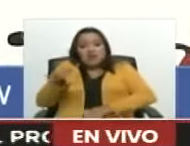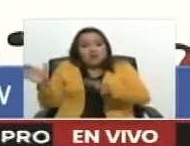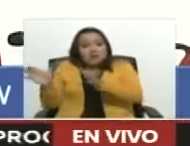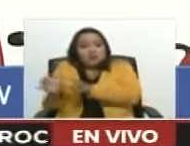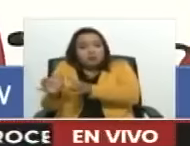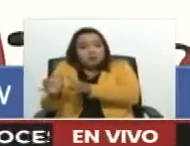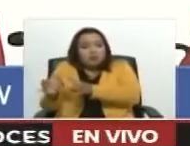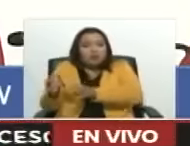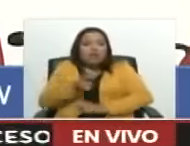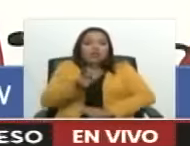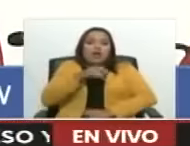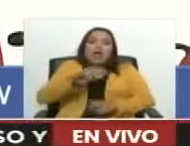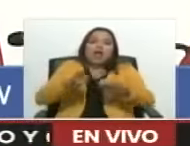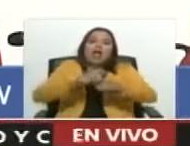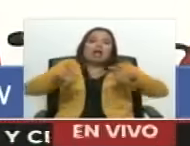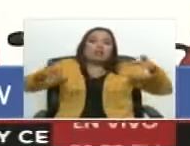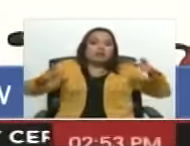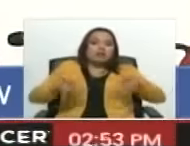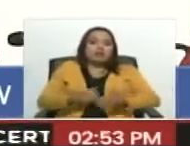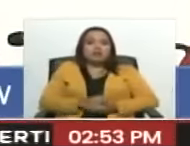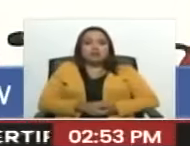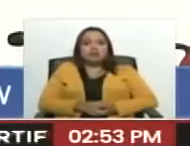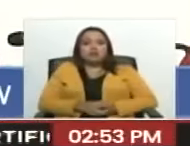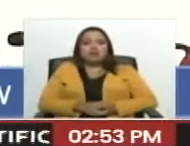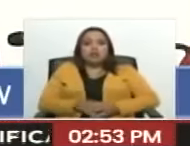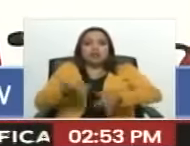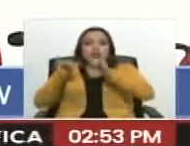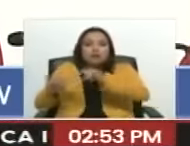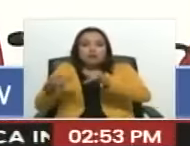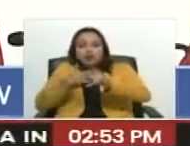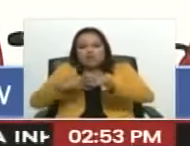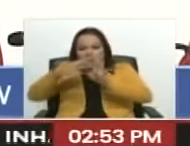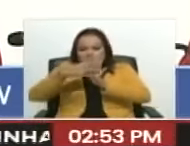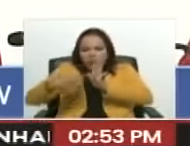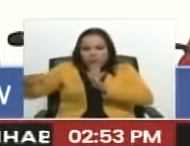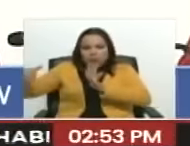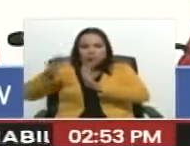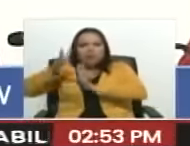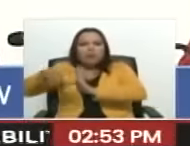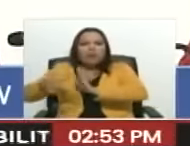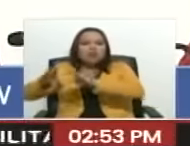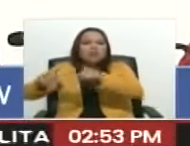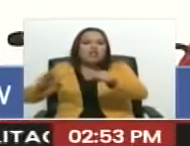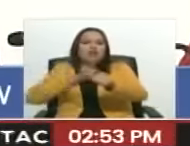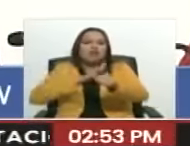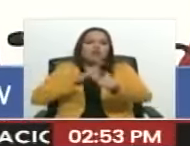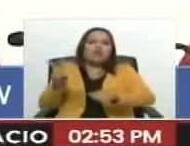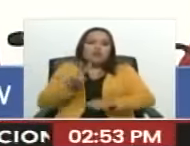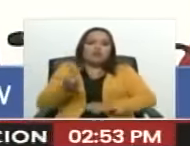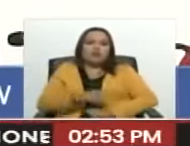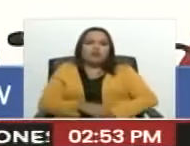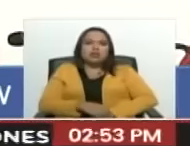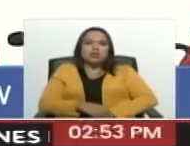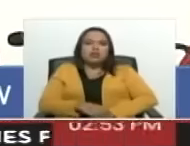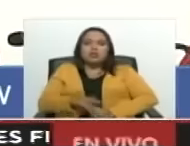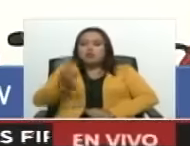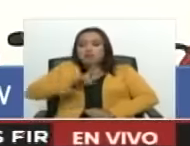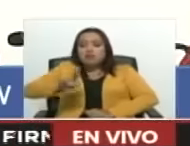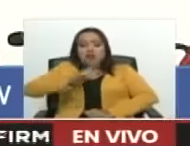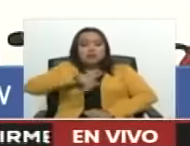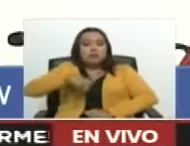somos grandotes. Y basado en eso, nos quieren arrebatar un territorio y disponer de nuestro mar